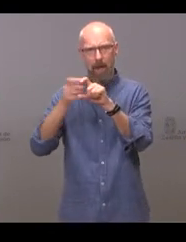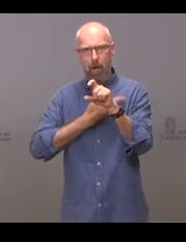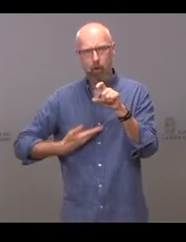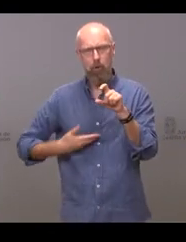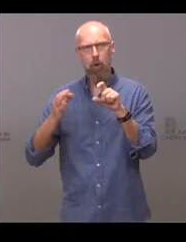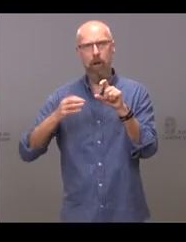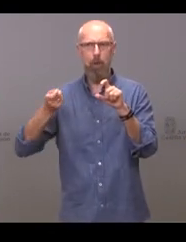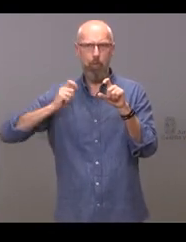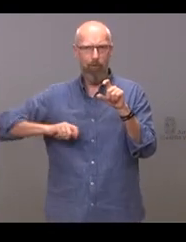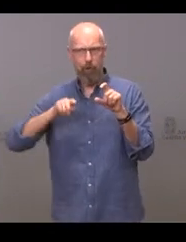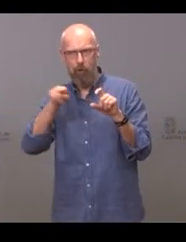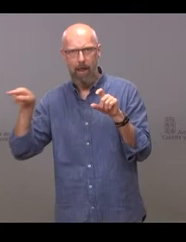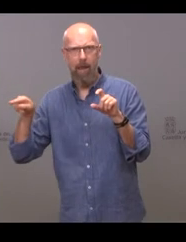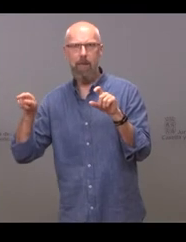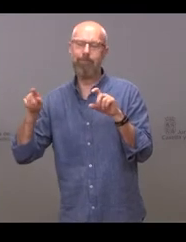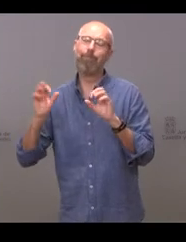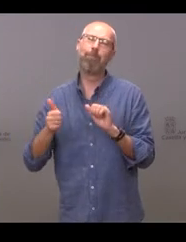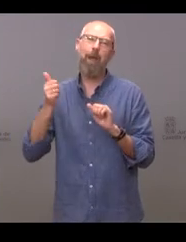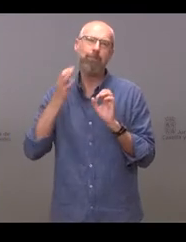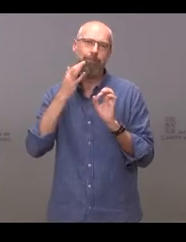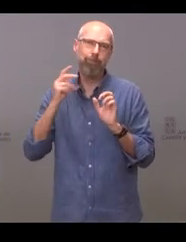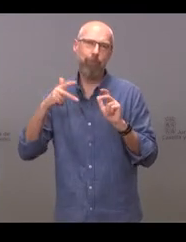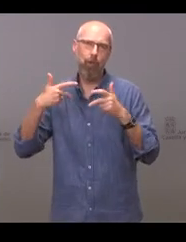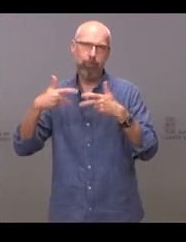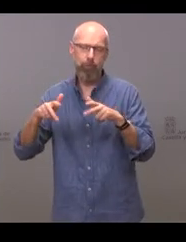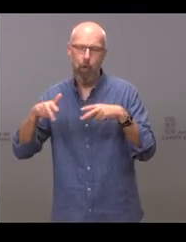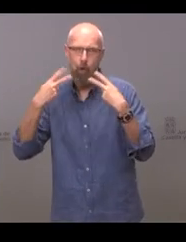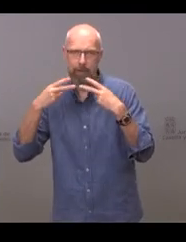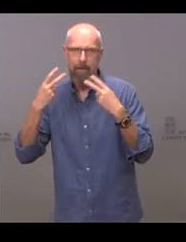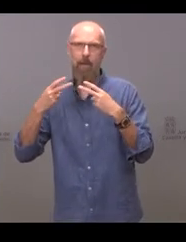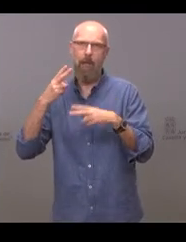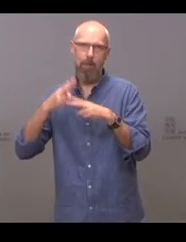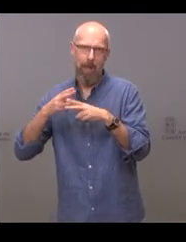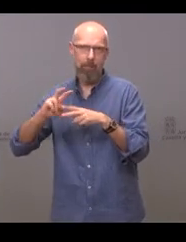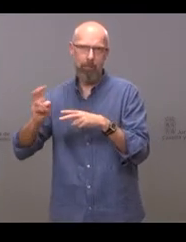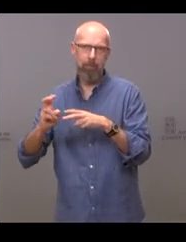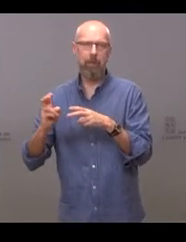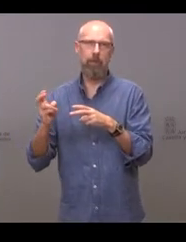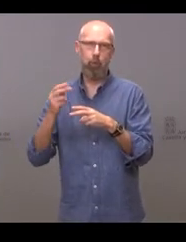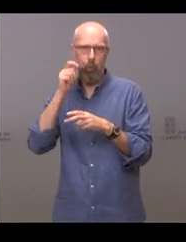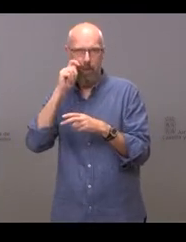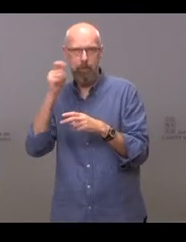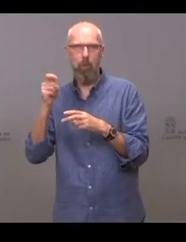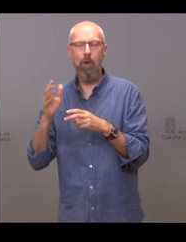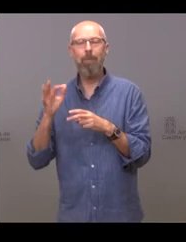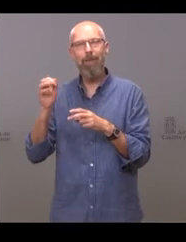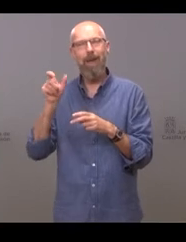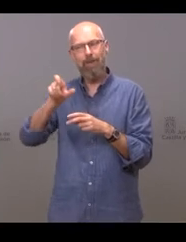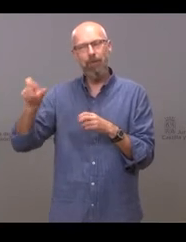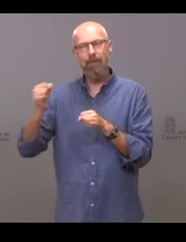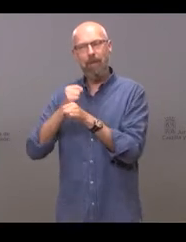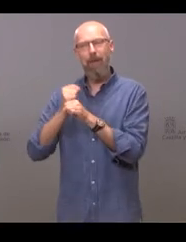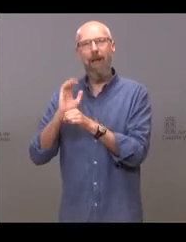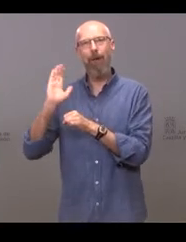sobre todo de hostelería comercio turismo y para los trabajadores afectados por la situación de arte y de